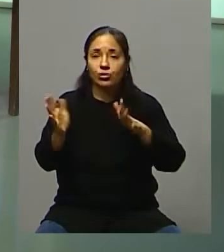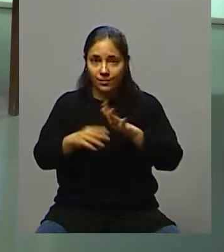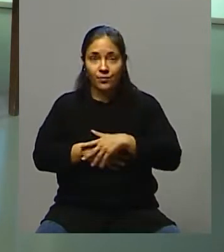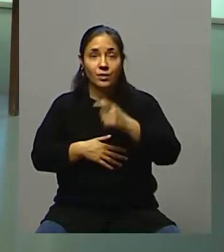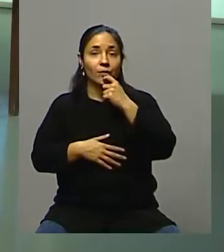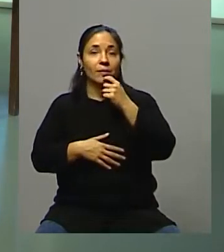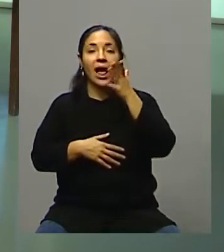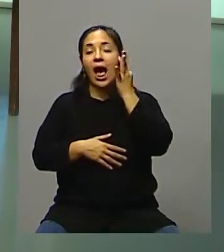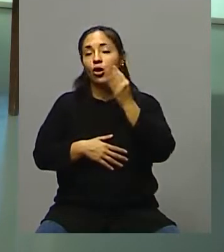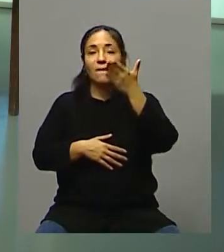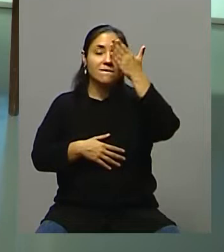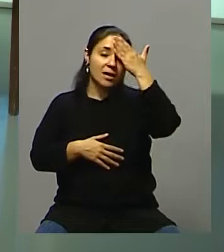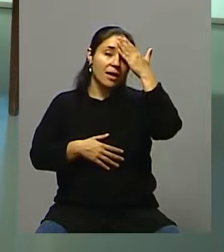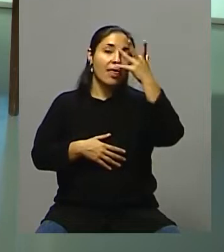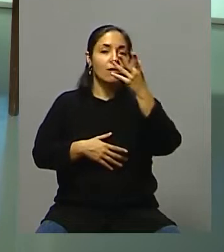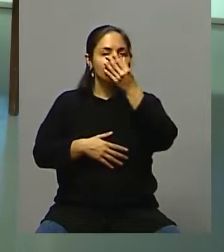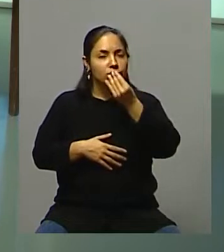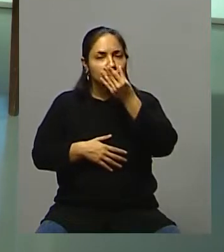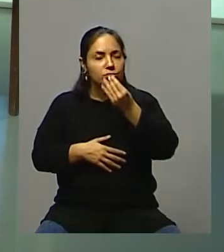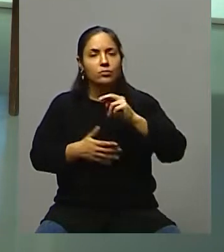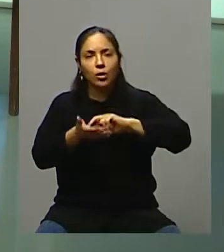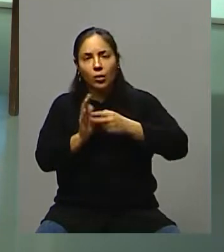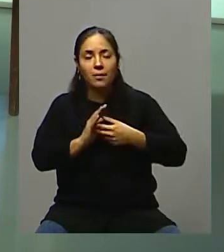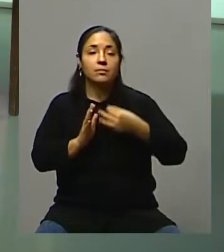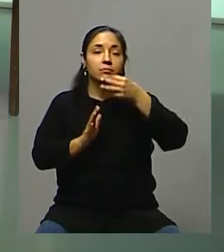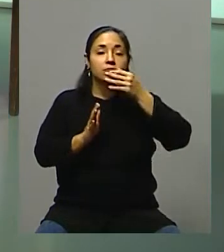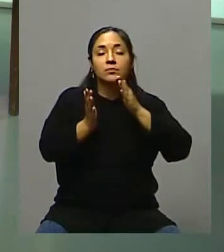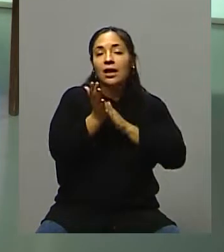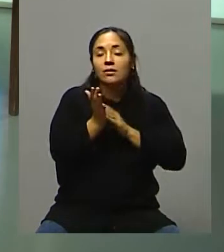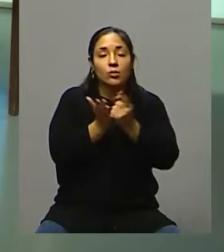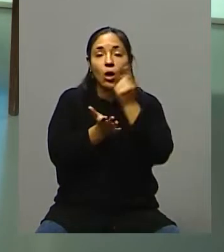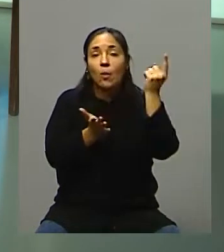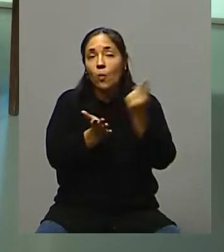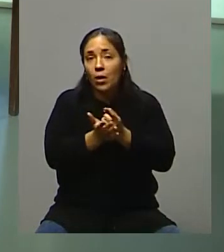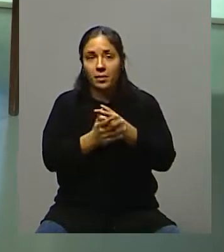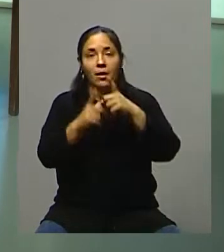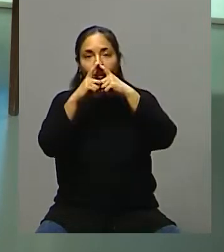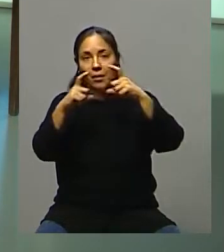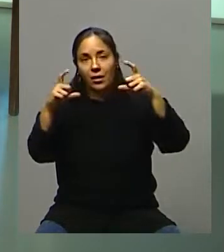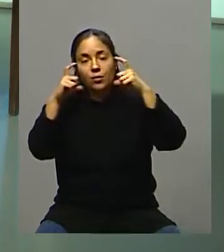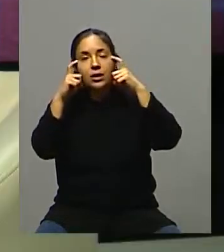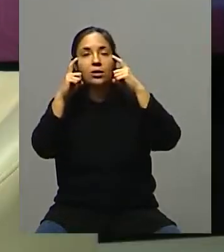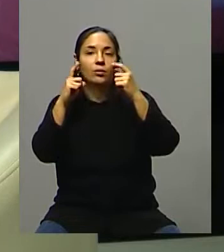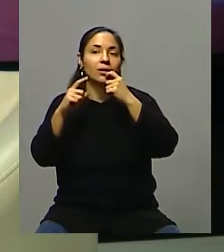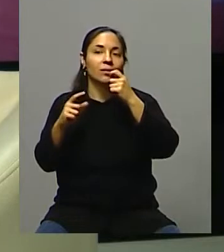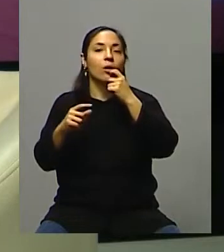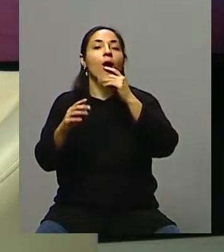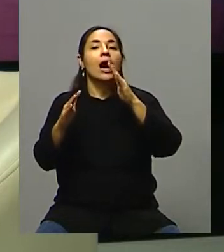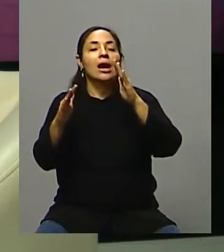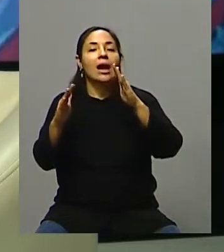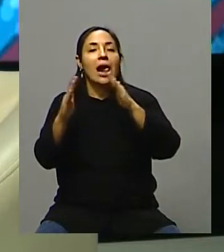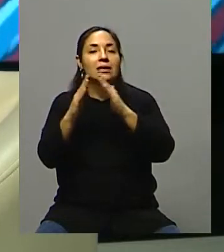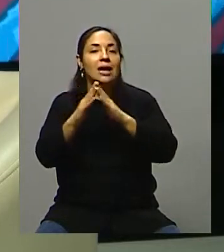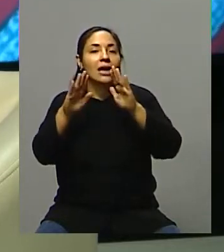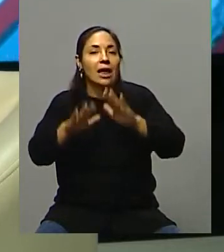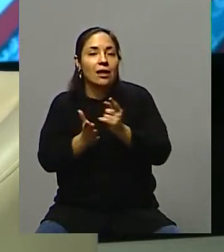cuadro respiratorio y no tengamos el criterio para testearnos, no podamos testear el uso de barbijo, obviamente, si uno se puede quedar en casa o no